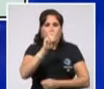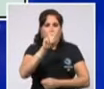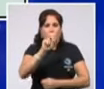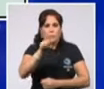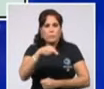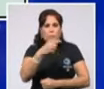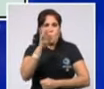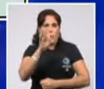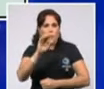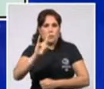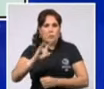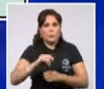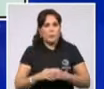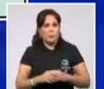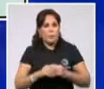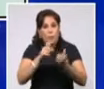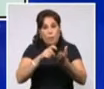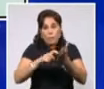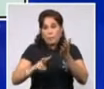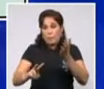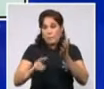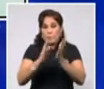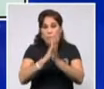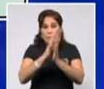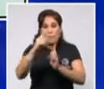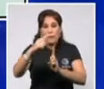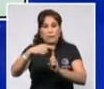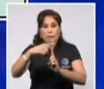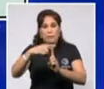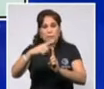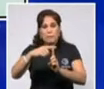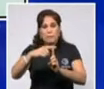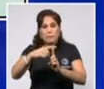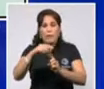20,89. En la provincia de Matanzas a